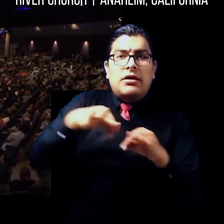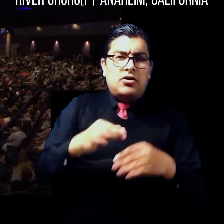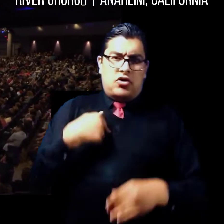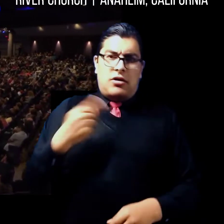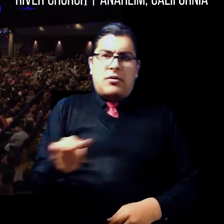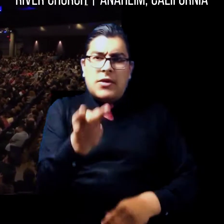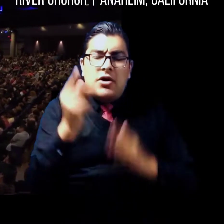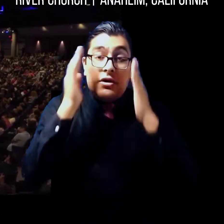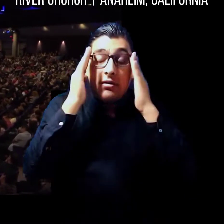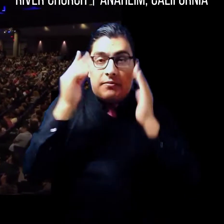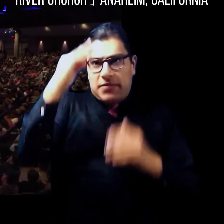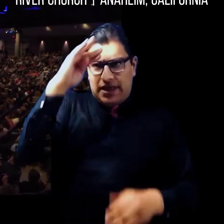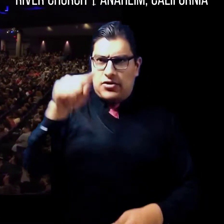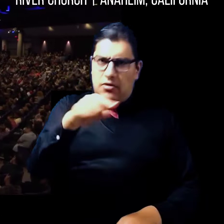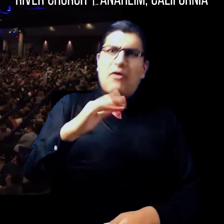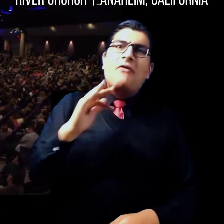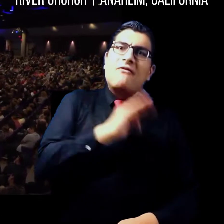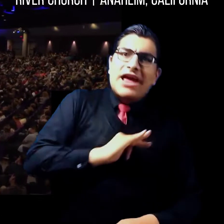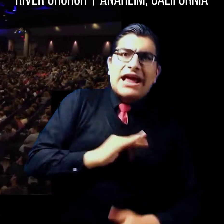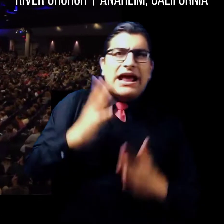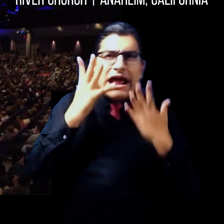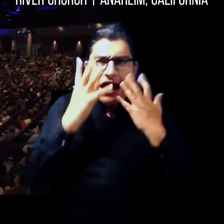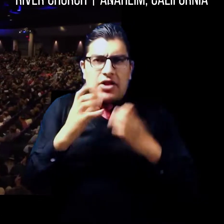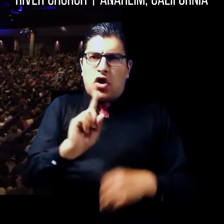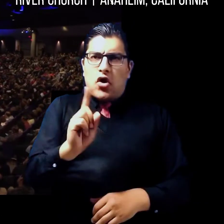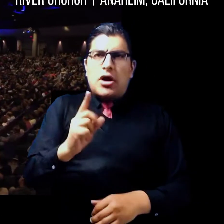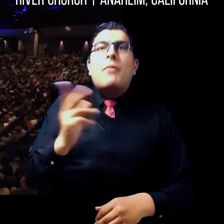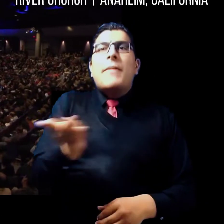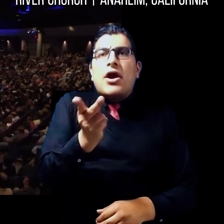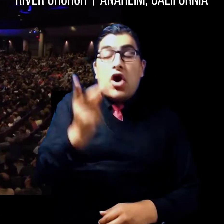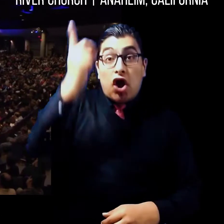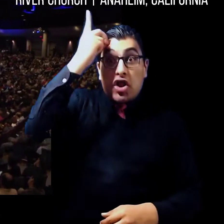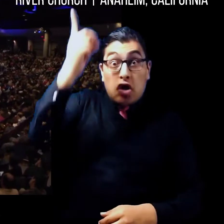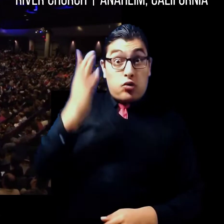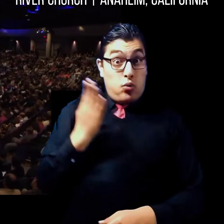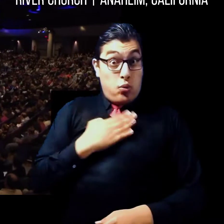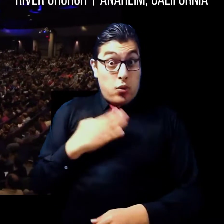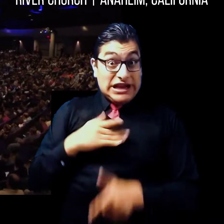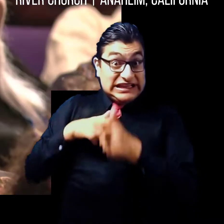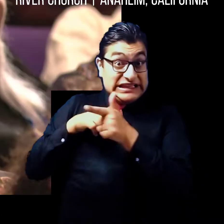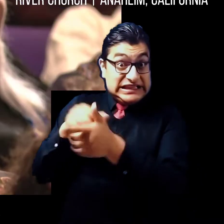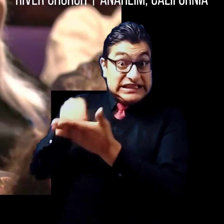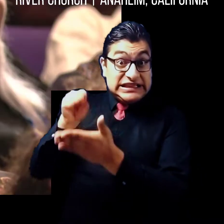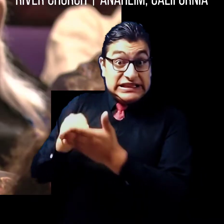pregunta. No digo que estés feliz o estés triste. La pregunta es, ¿Dios sigue siendo bueno?